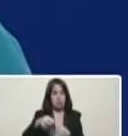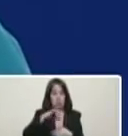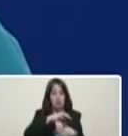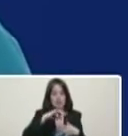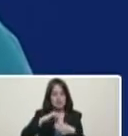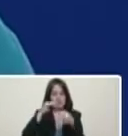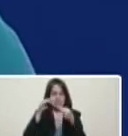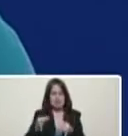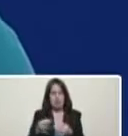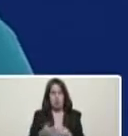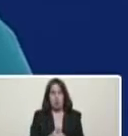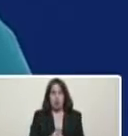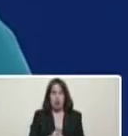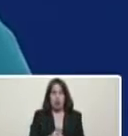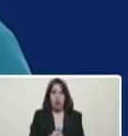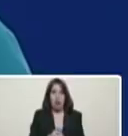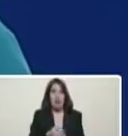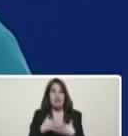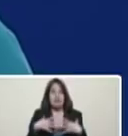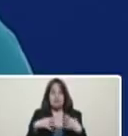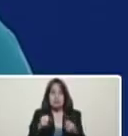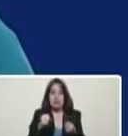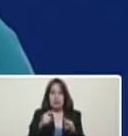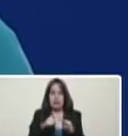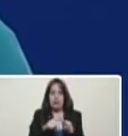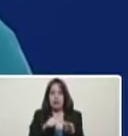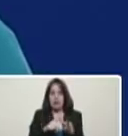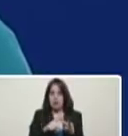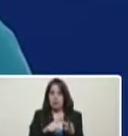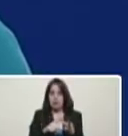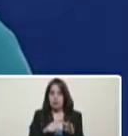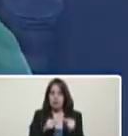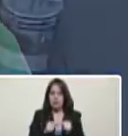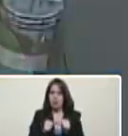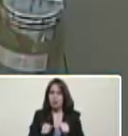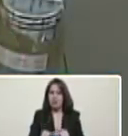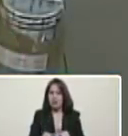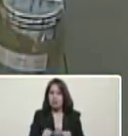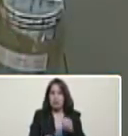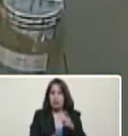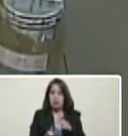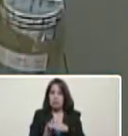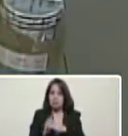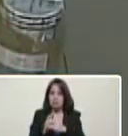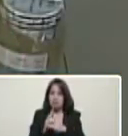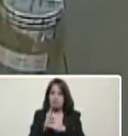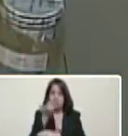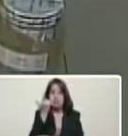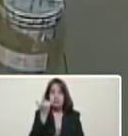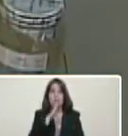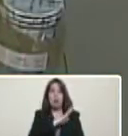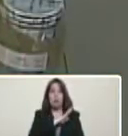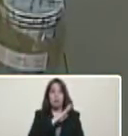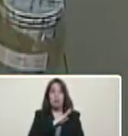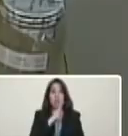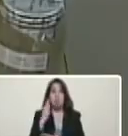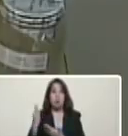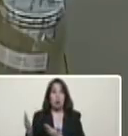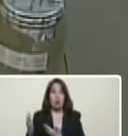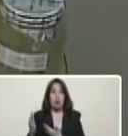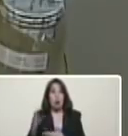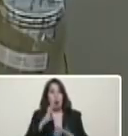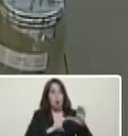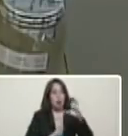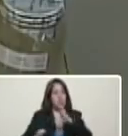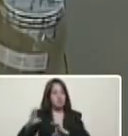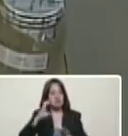segura, es una semilla sana, es una semilla sostenible y es una semilla soberana. Los científicos que hoy